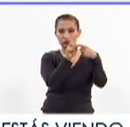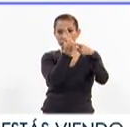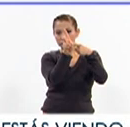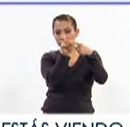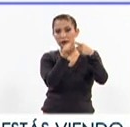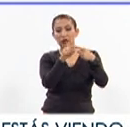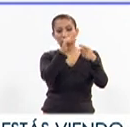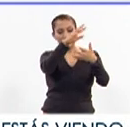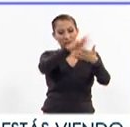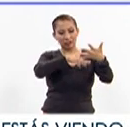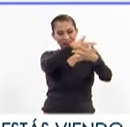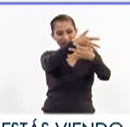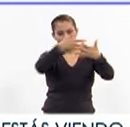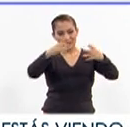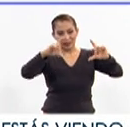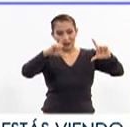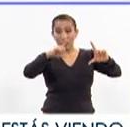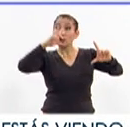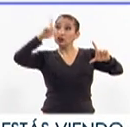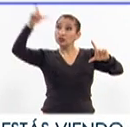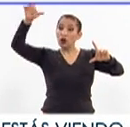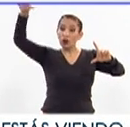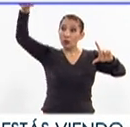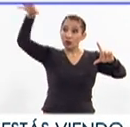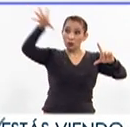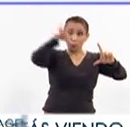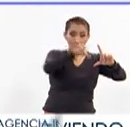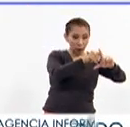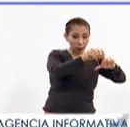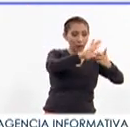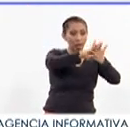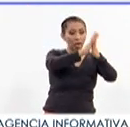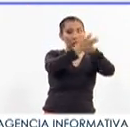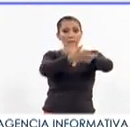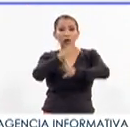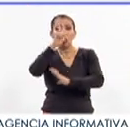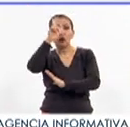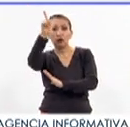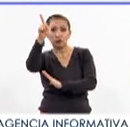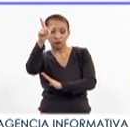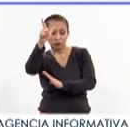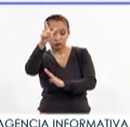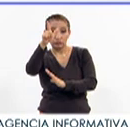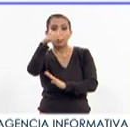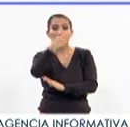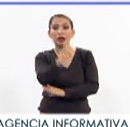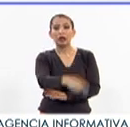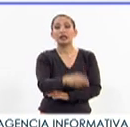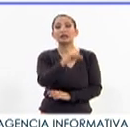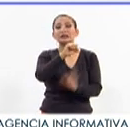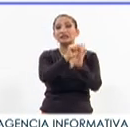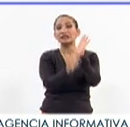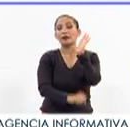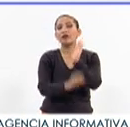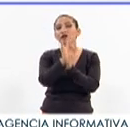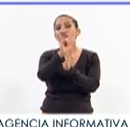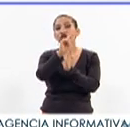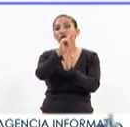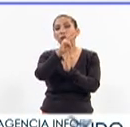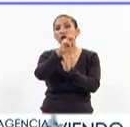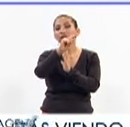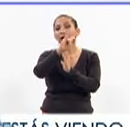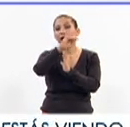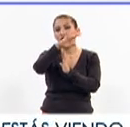de celdas fotovoltaicas que cuando le pega la luz a una celda fotovoltaica la convierte en electricidad. Eso se llama sistemas